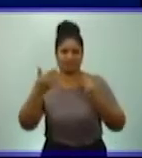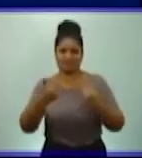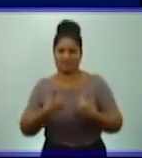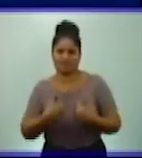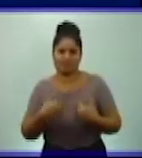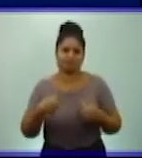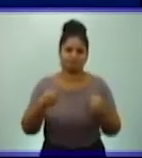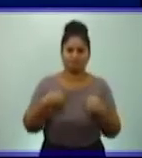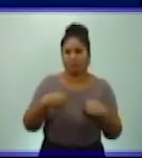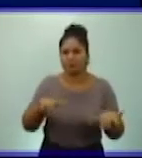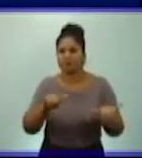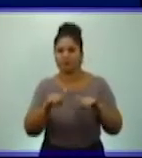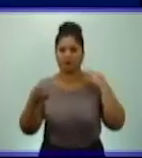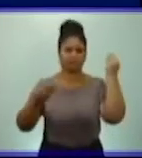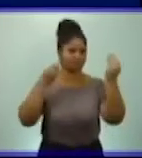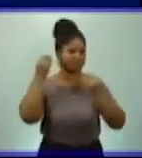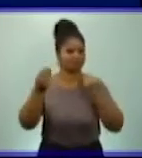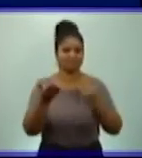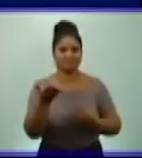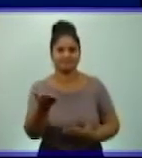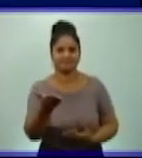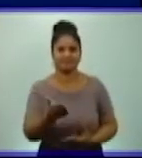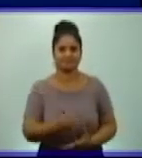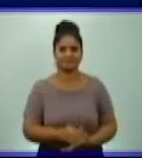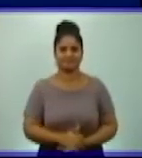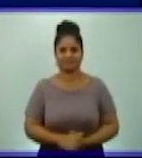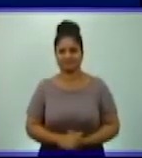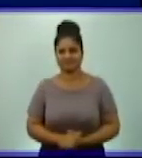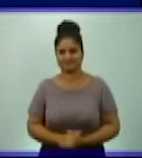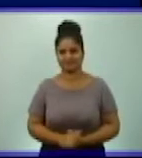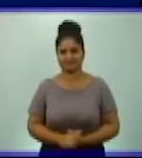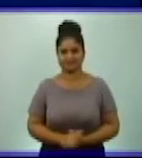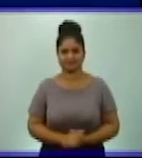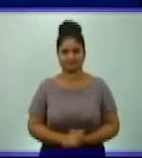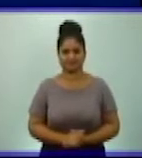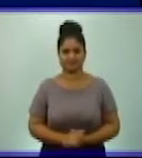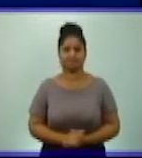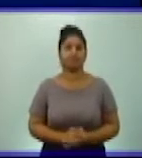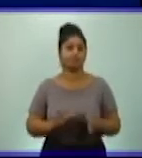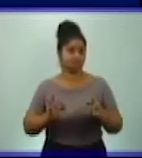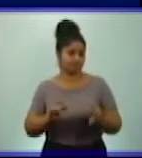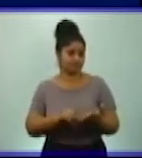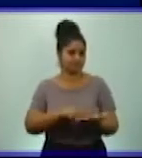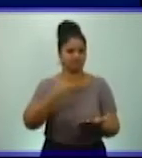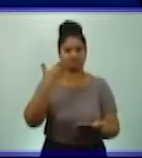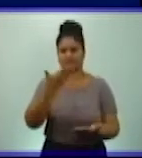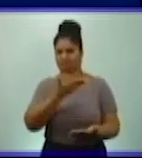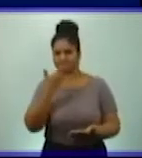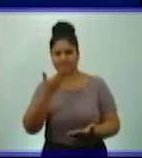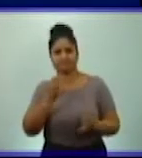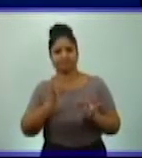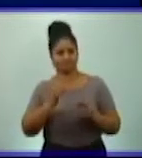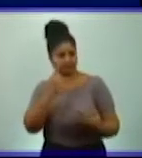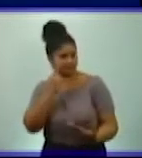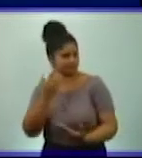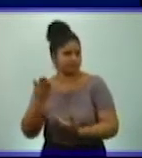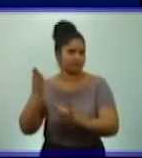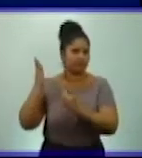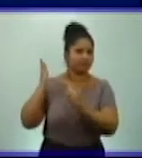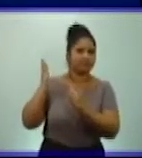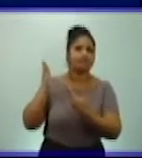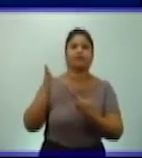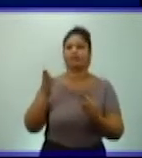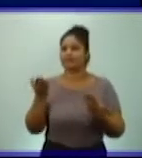corazón deshecho entre tus manos. Ese es el poema. Fíjense qué